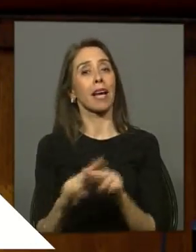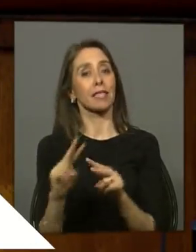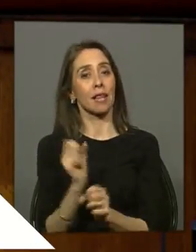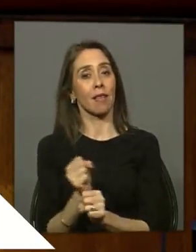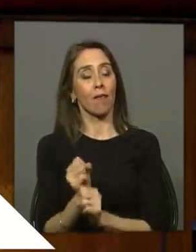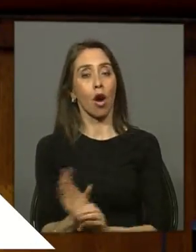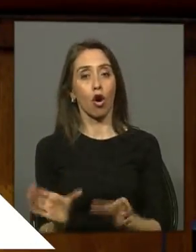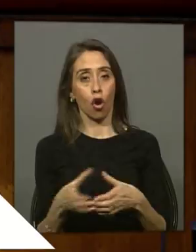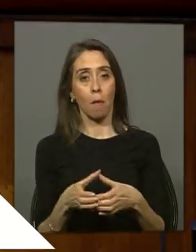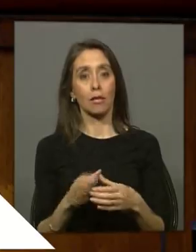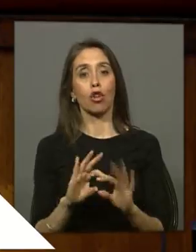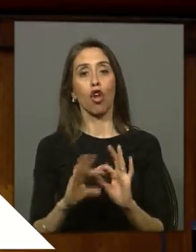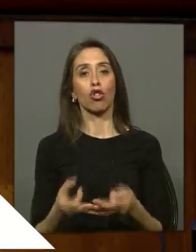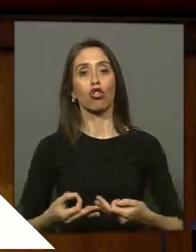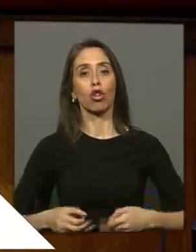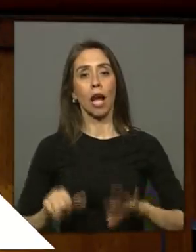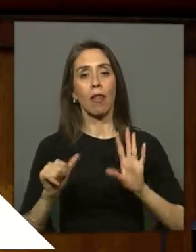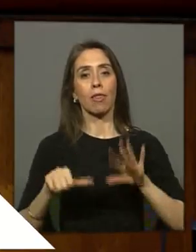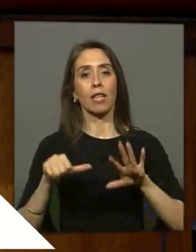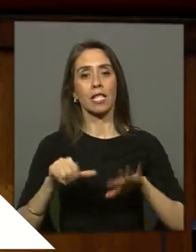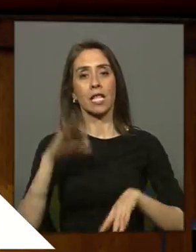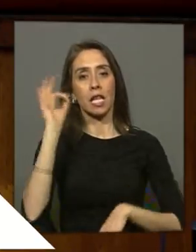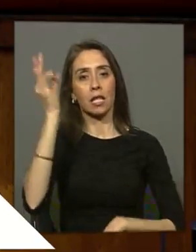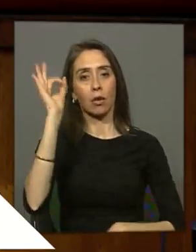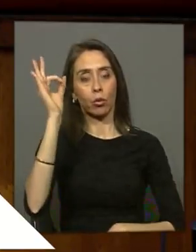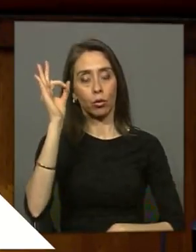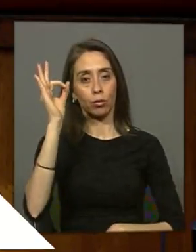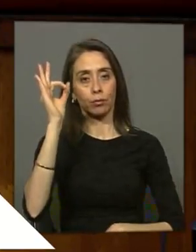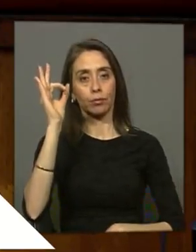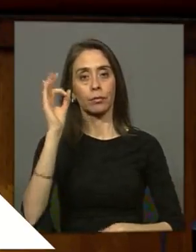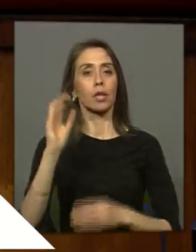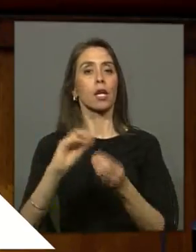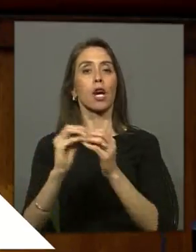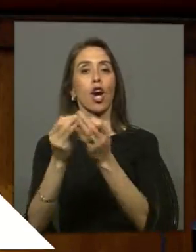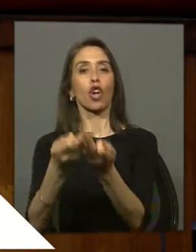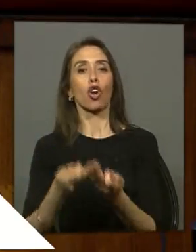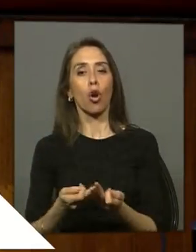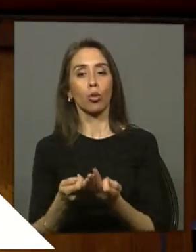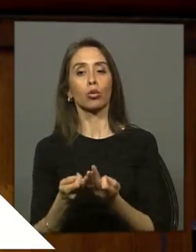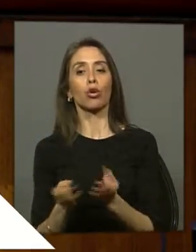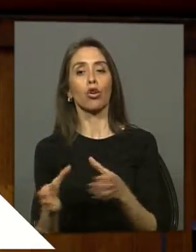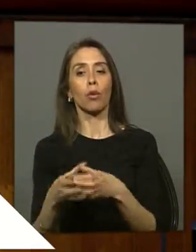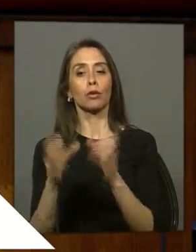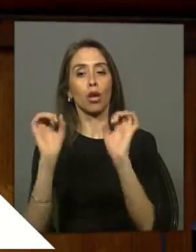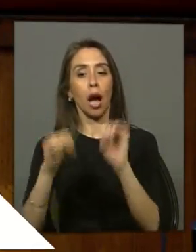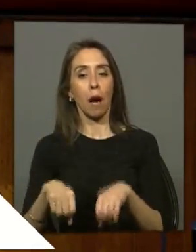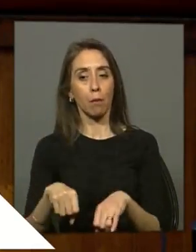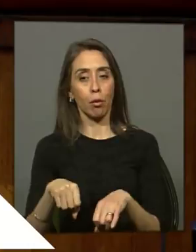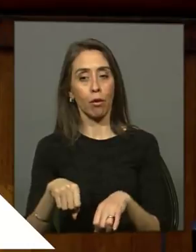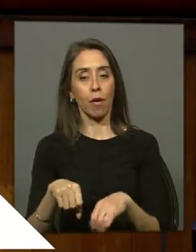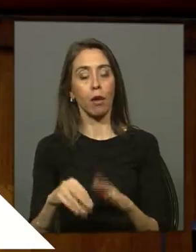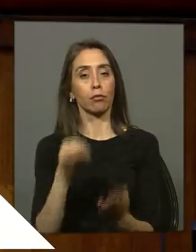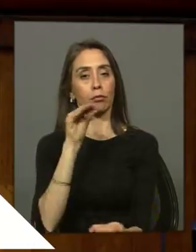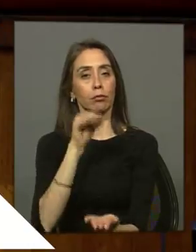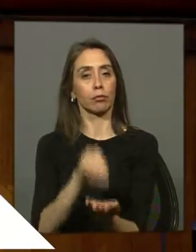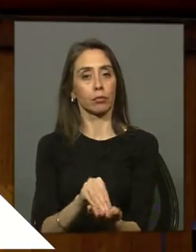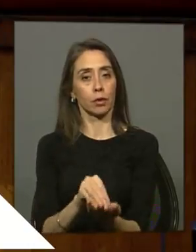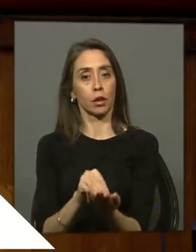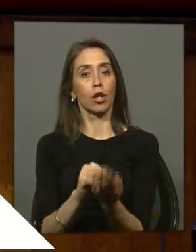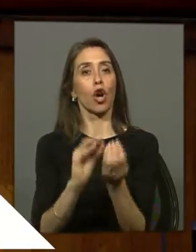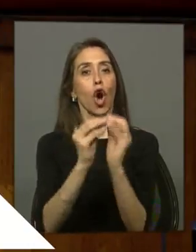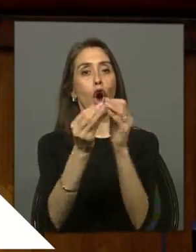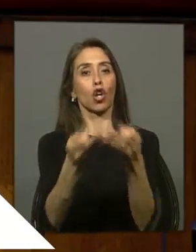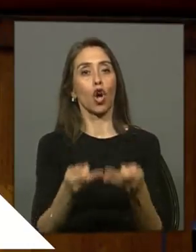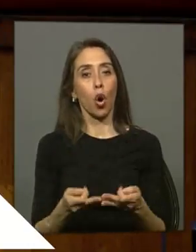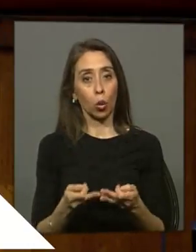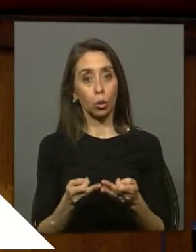la comisión celebró un total de 16 sesiones de las conclusiones y proposiciones aprobadas por la comisión se deja constancia que las conclusiones y